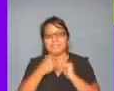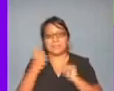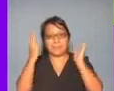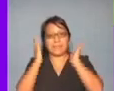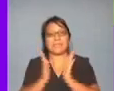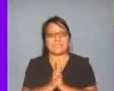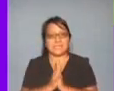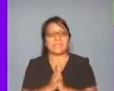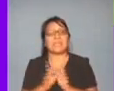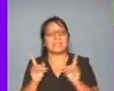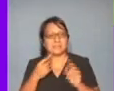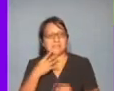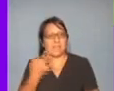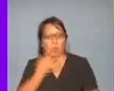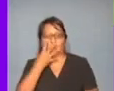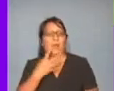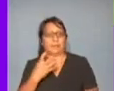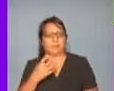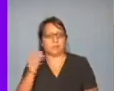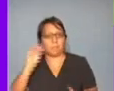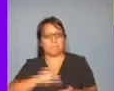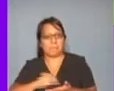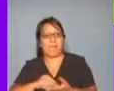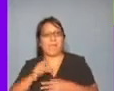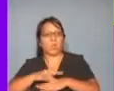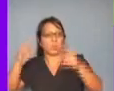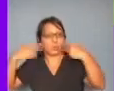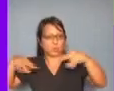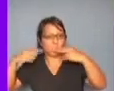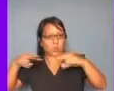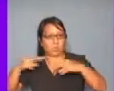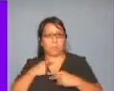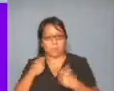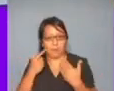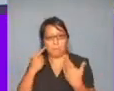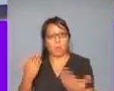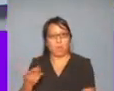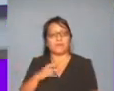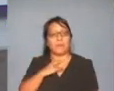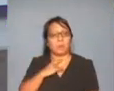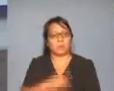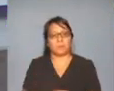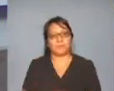va a ser un atractivo más para los jujeños y para los turistas, sobre todo lo que puede ofrecer Jujuy. Qué